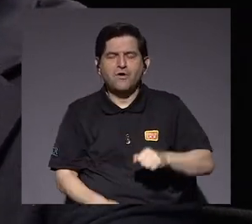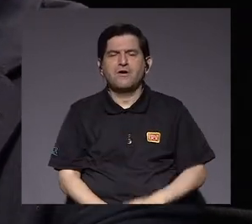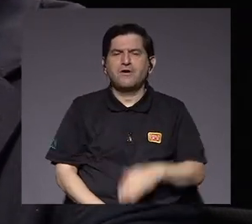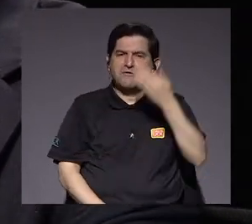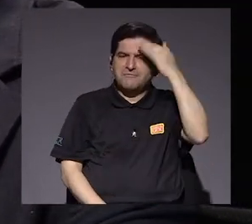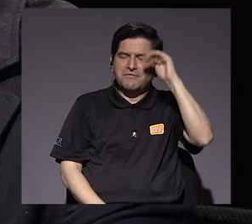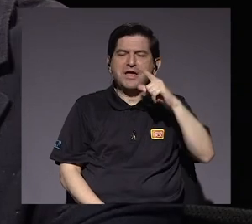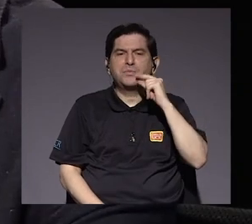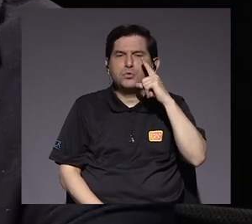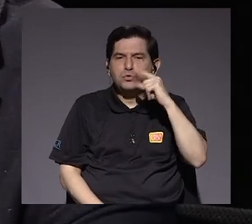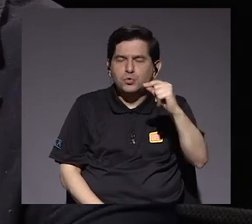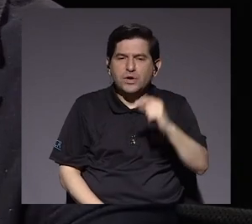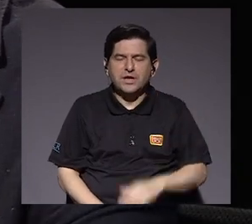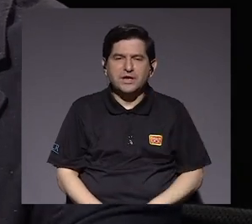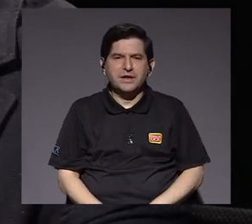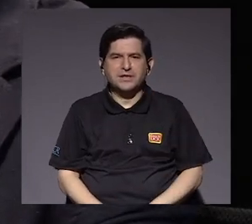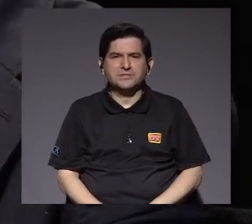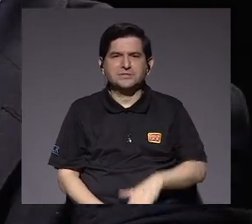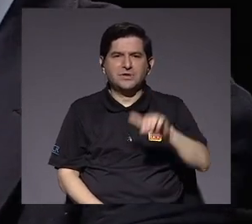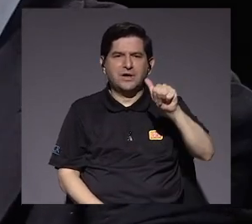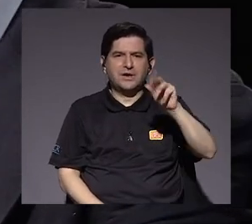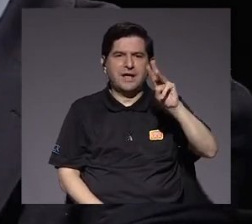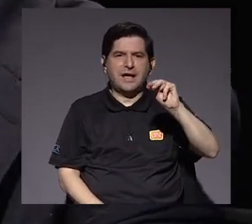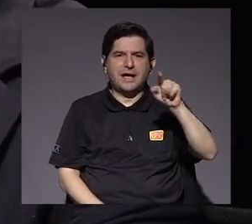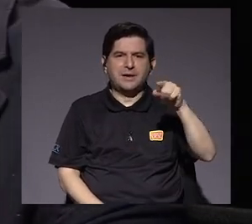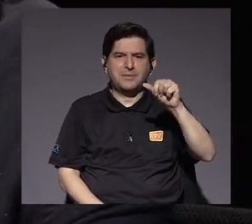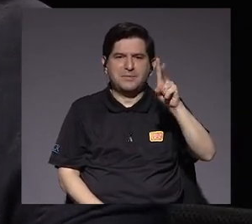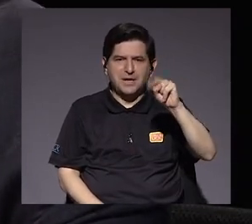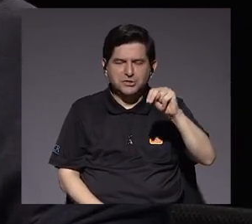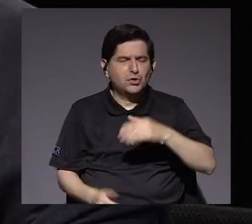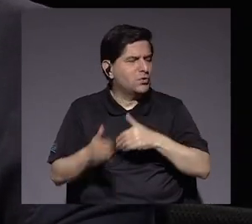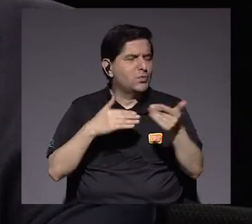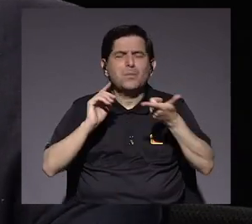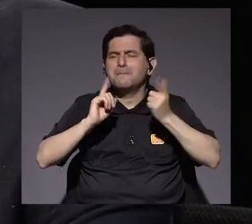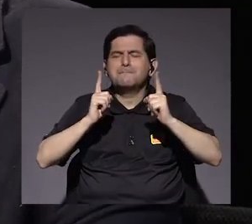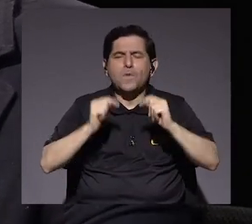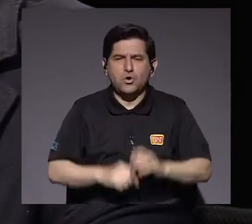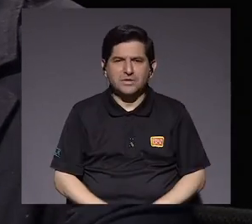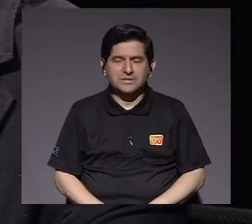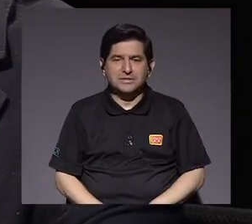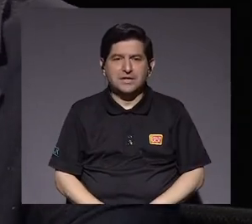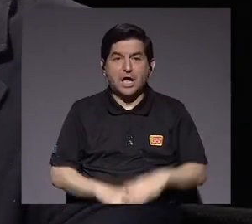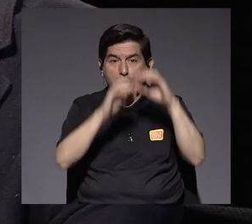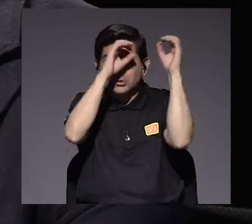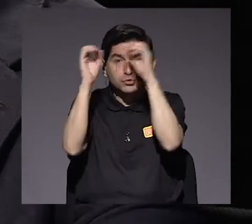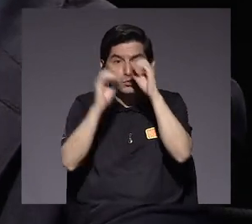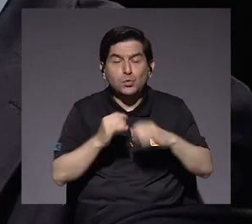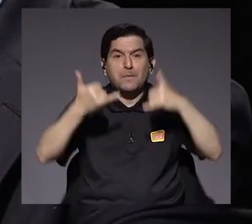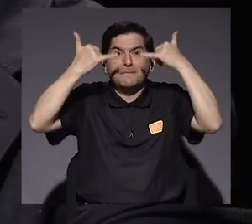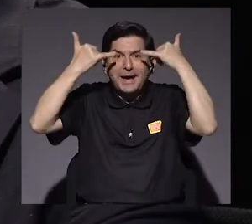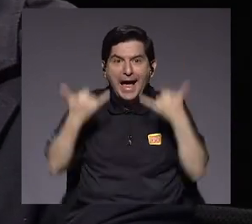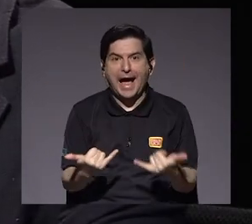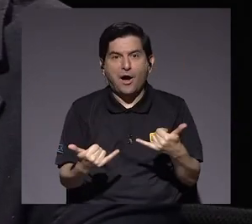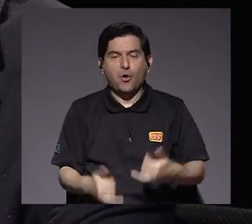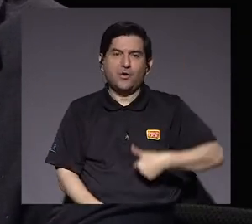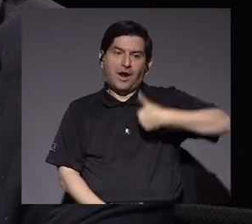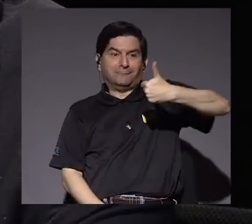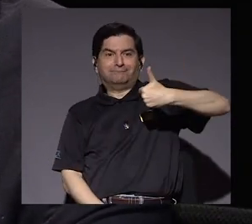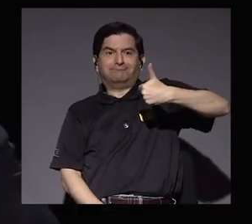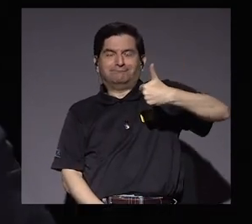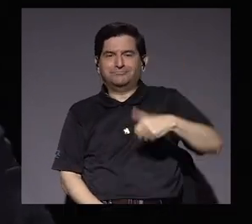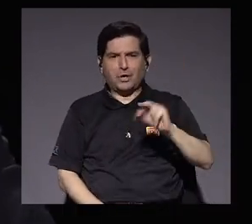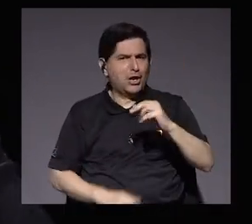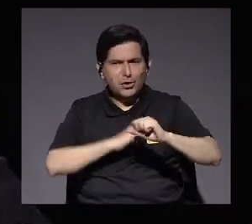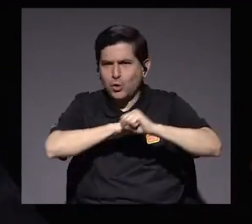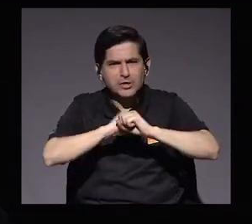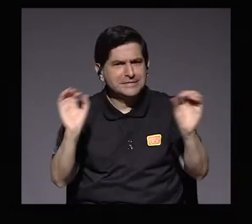¿verdad? Facebook, Twitter, Amazon, cualquiera que llegas, el mismo Zoom que ahora está de